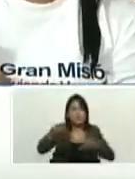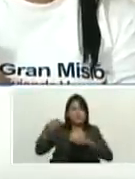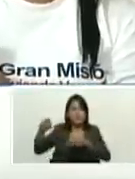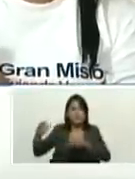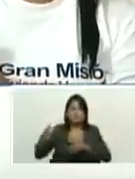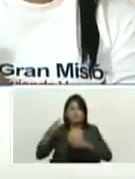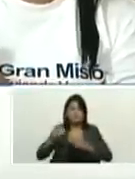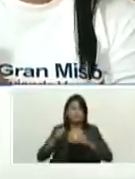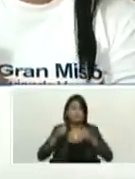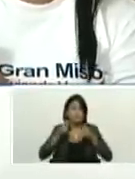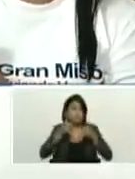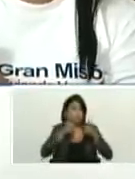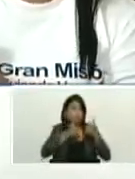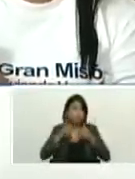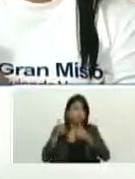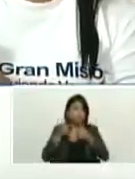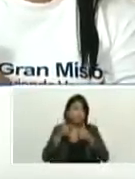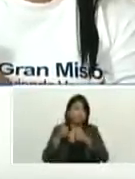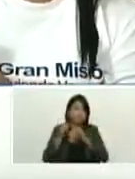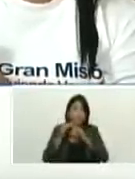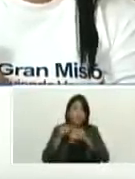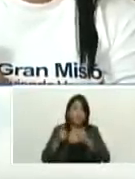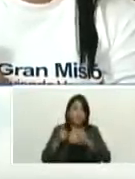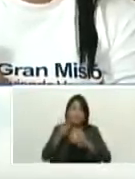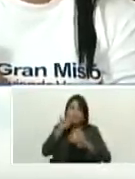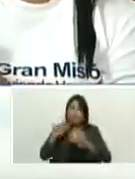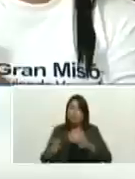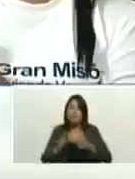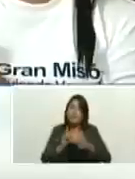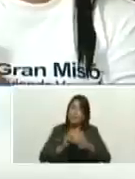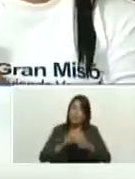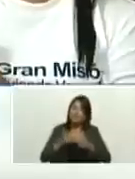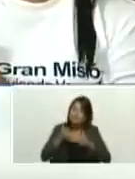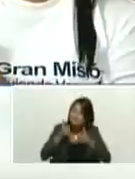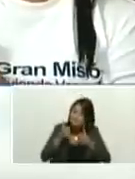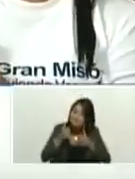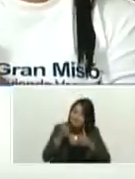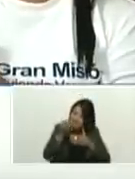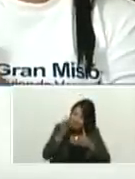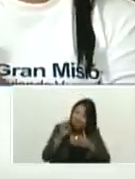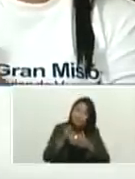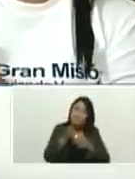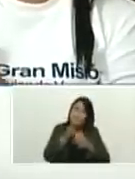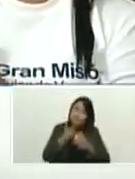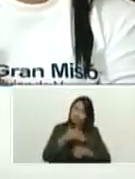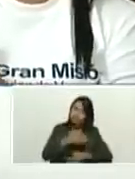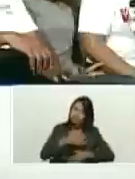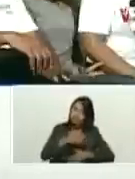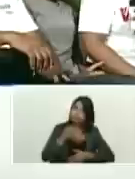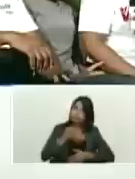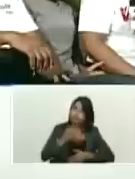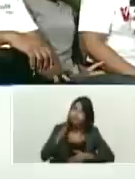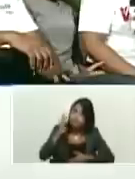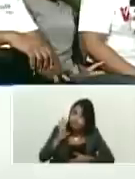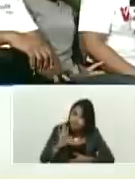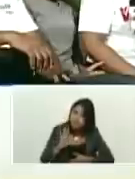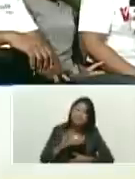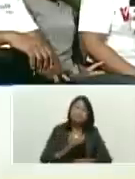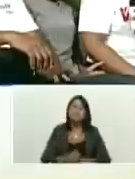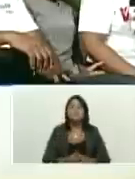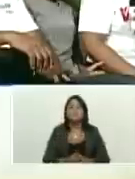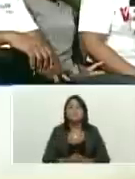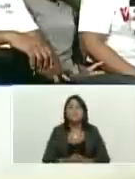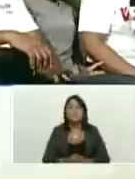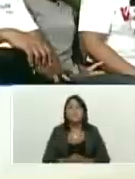nivel, otro nivel de dignidad, bellas, cómodas, seguras. Pero no se